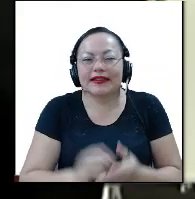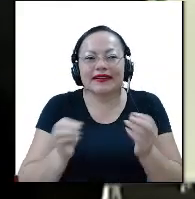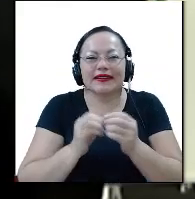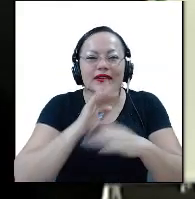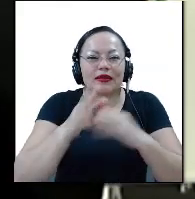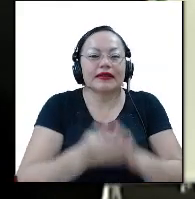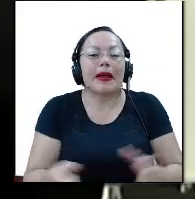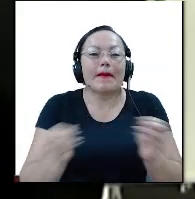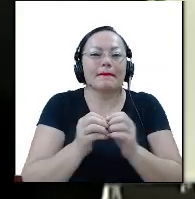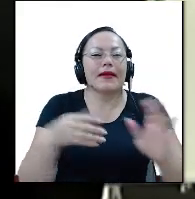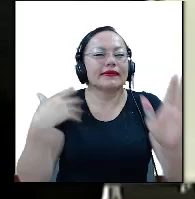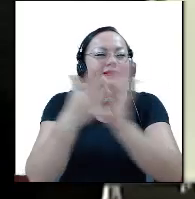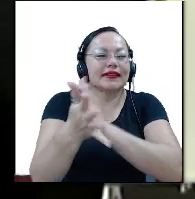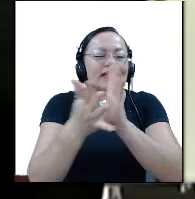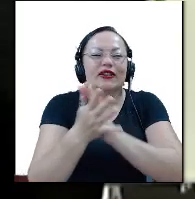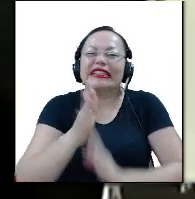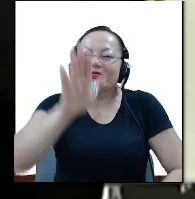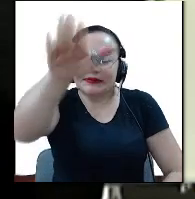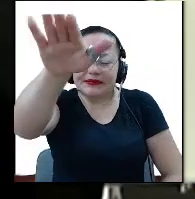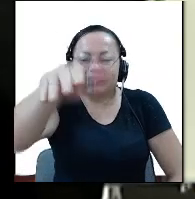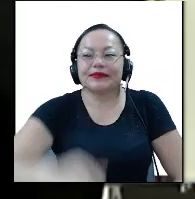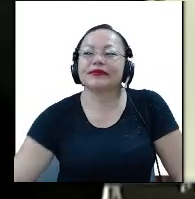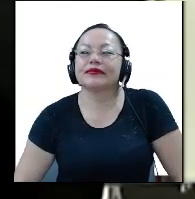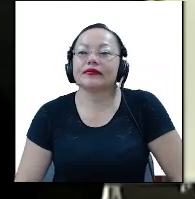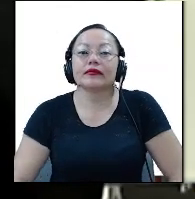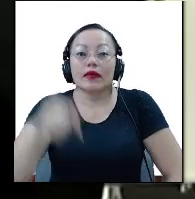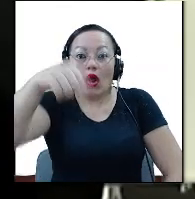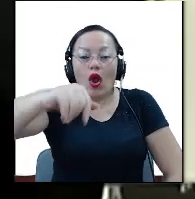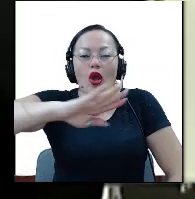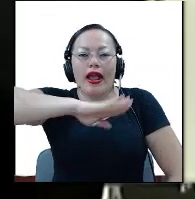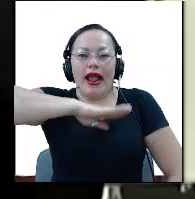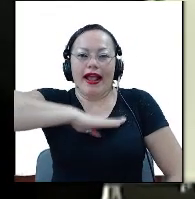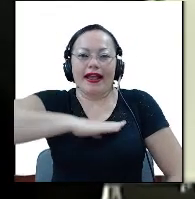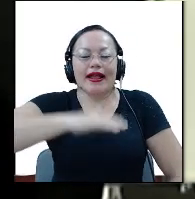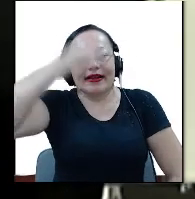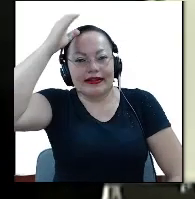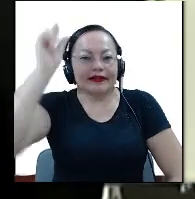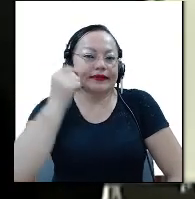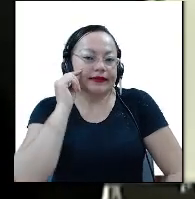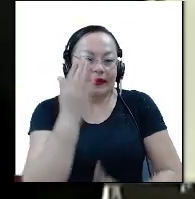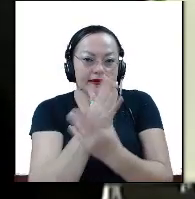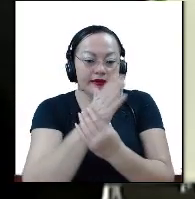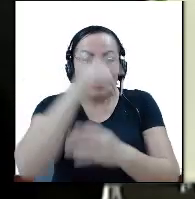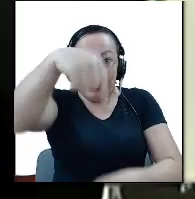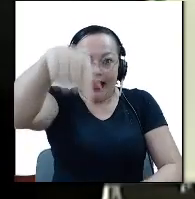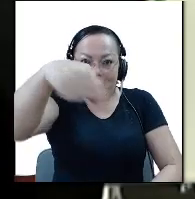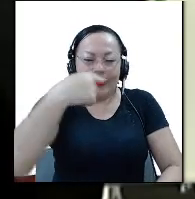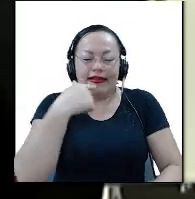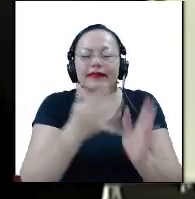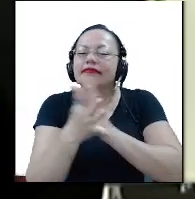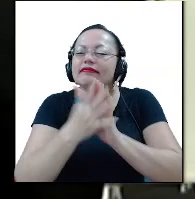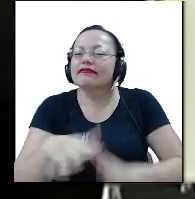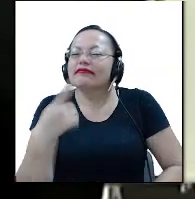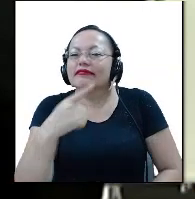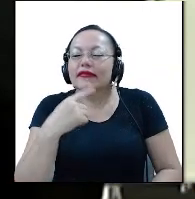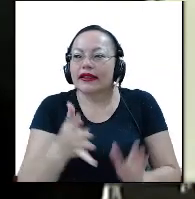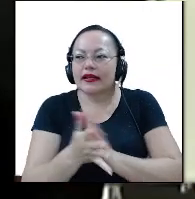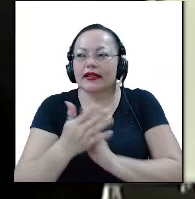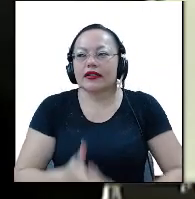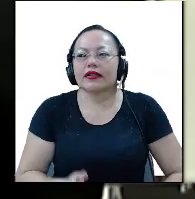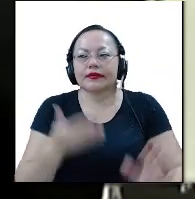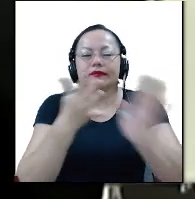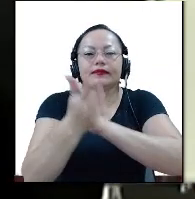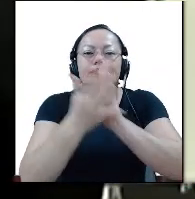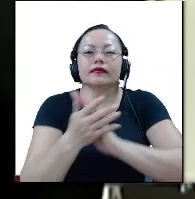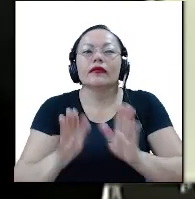voy contando que, qué bueno, hoy la Administración Municipal de La Dorada Caldas, pues en un decreto emanado